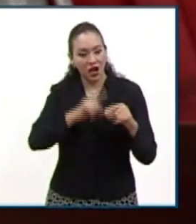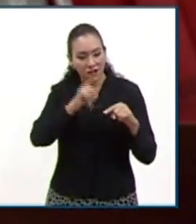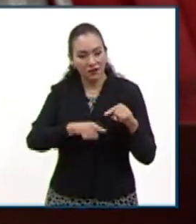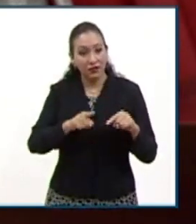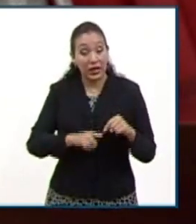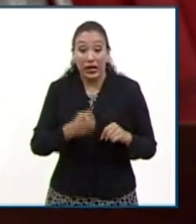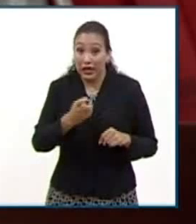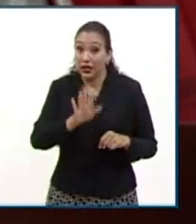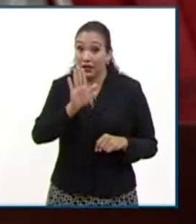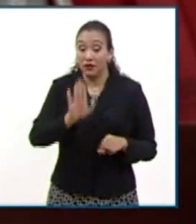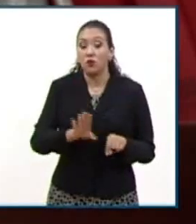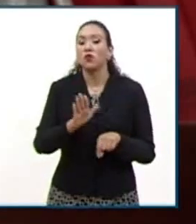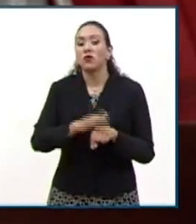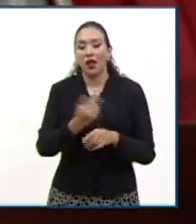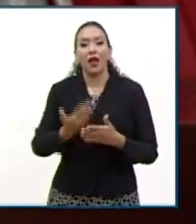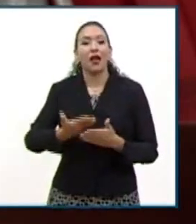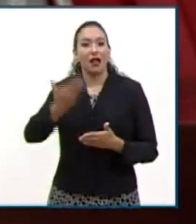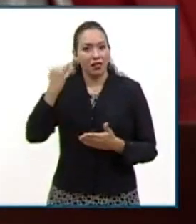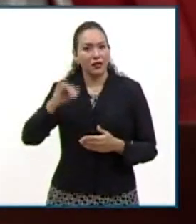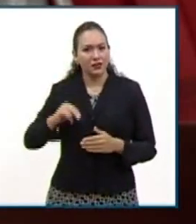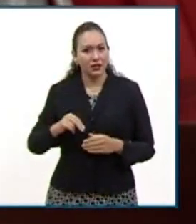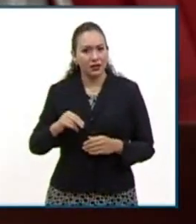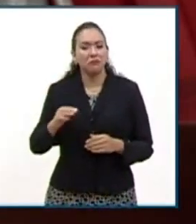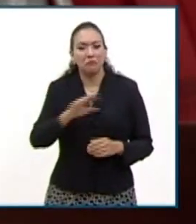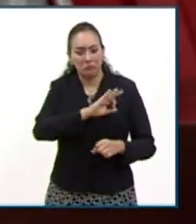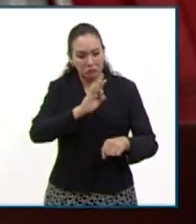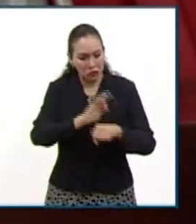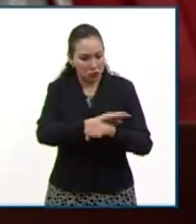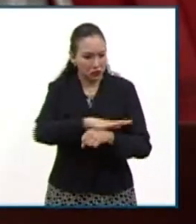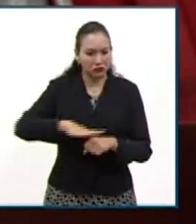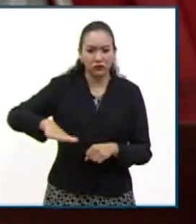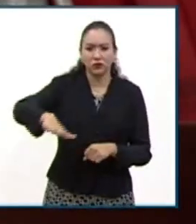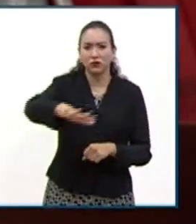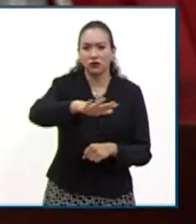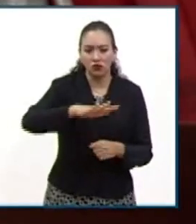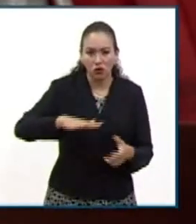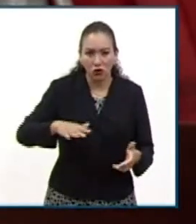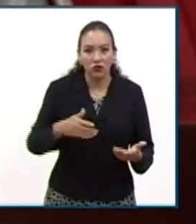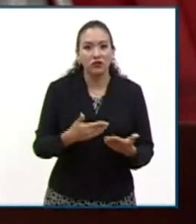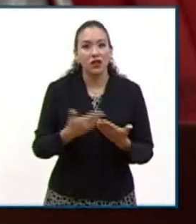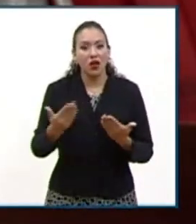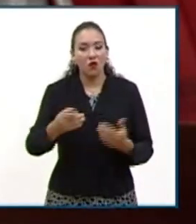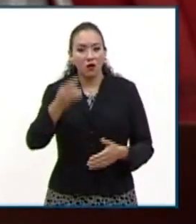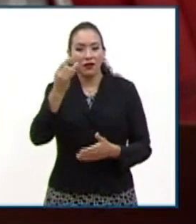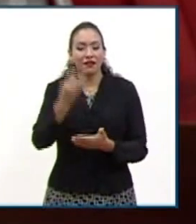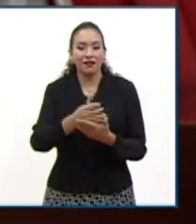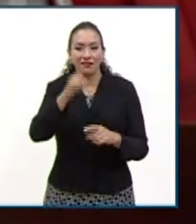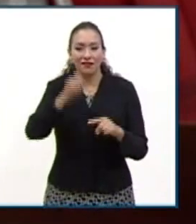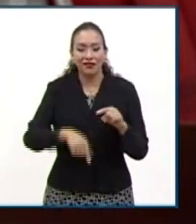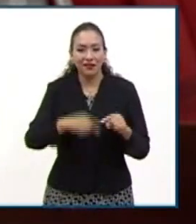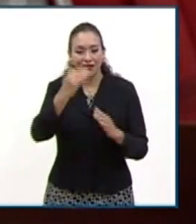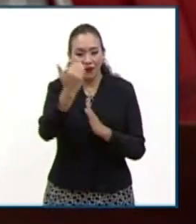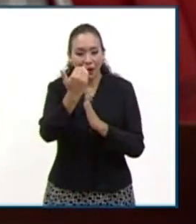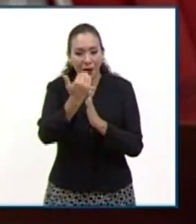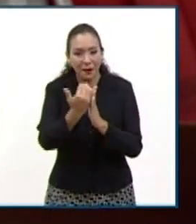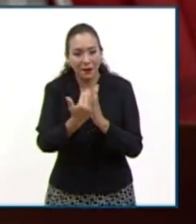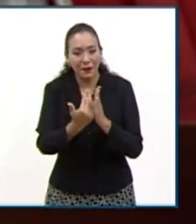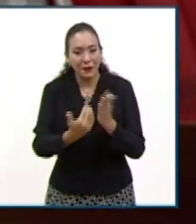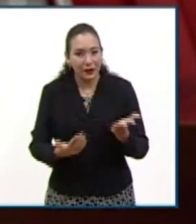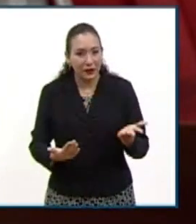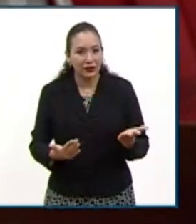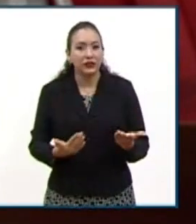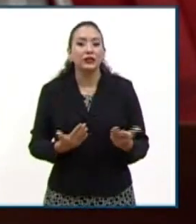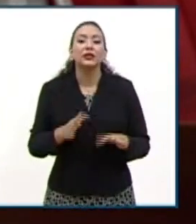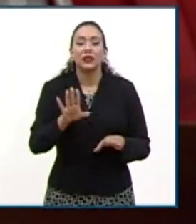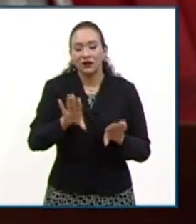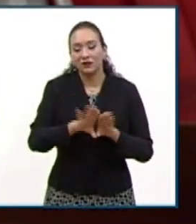lo que respecta a normas generales, pues seguir la fórmula Otero, seguir este principio de relatividad a rajatabla,